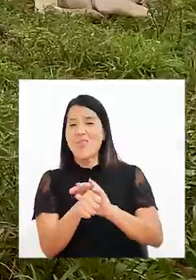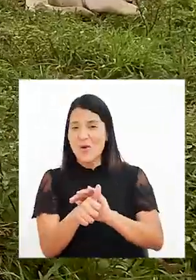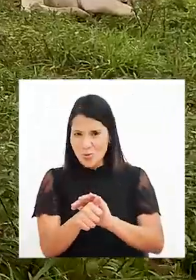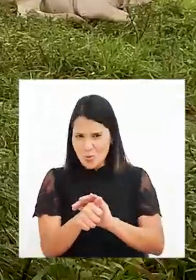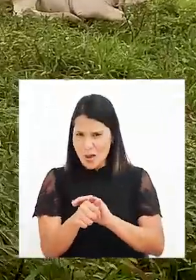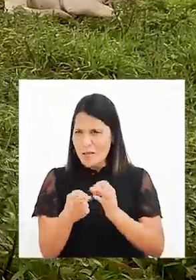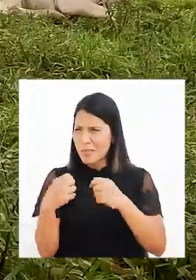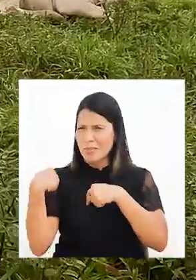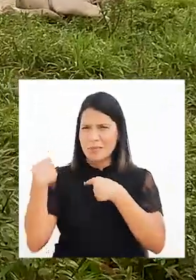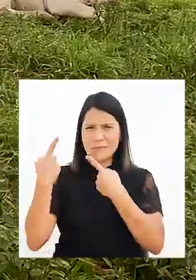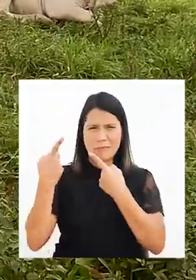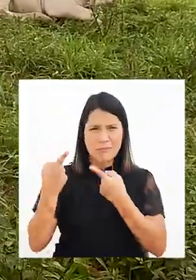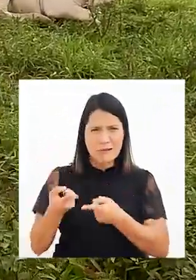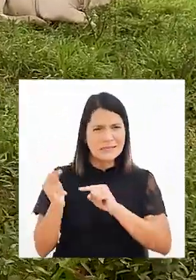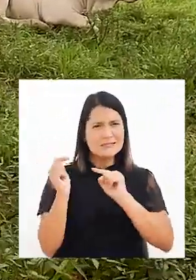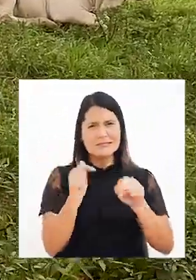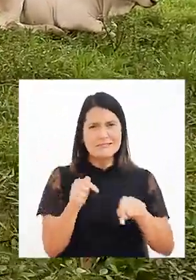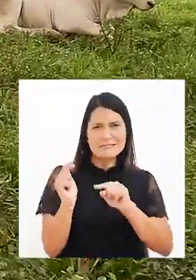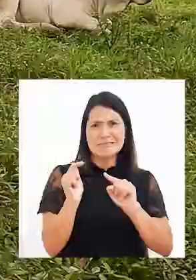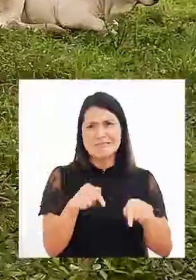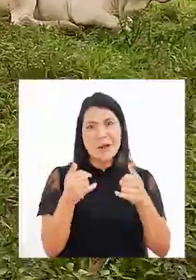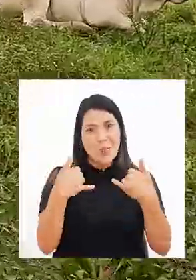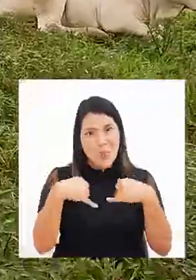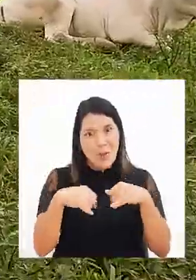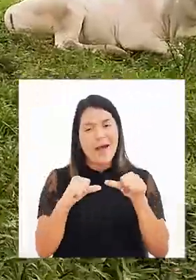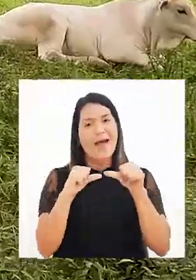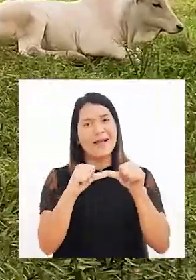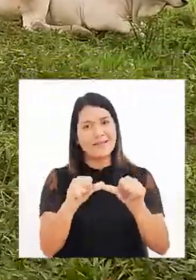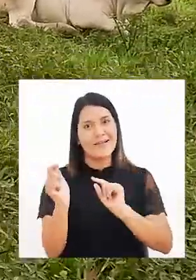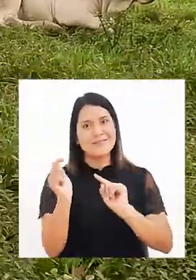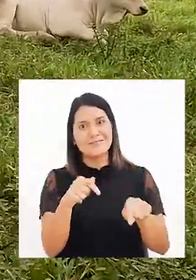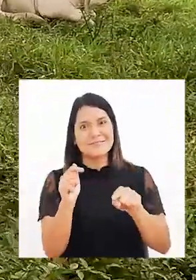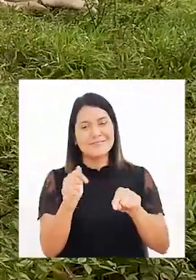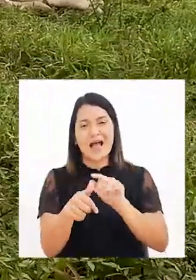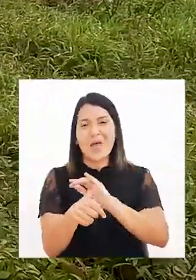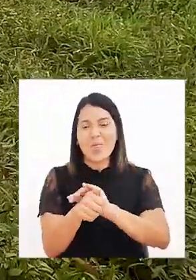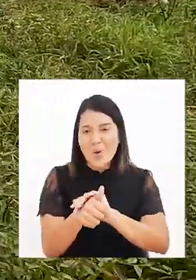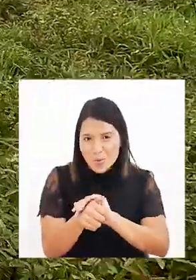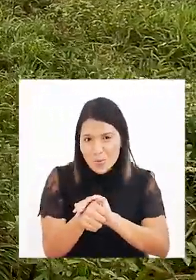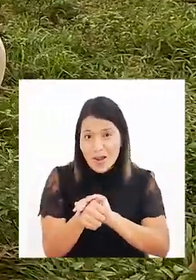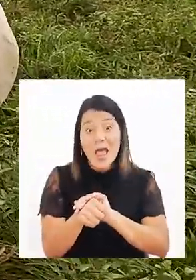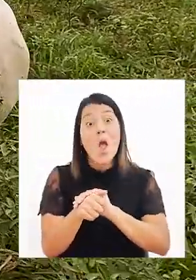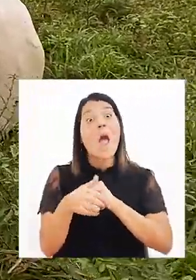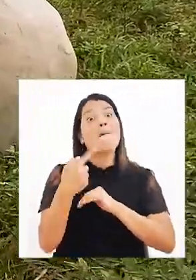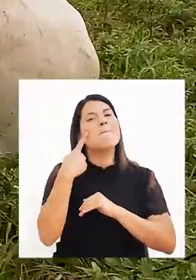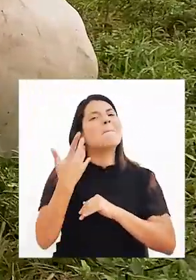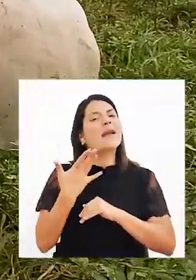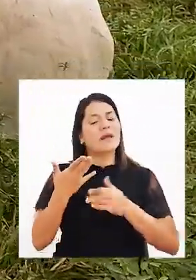las tortugas no han dejado de llegar. Se trata del desove.